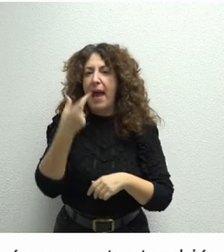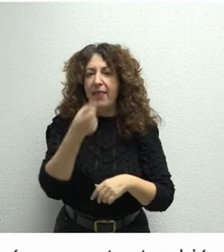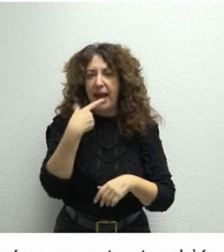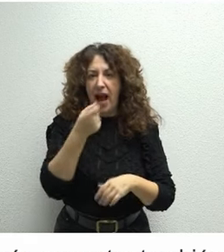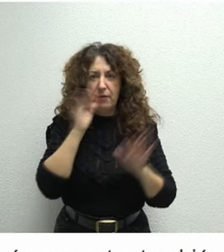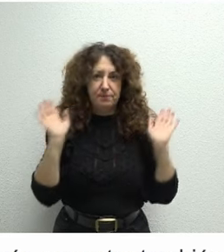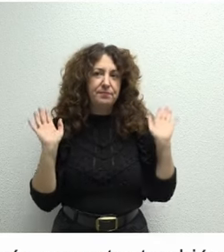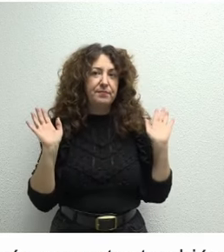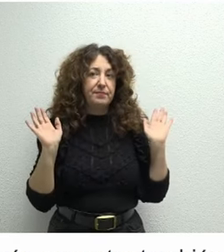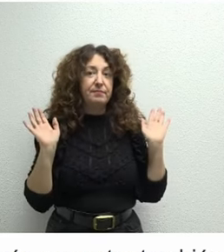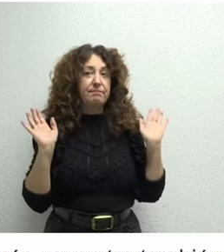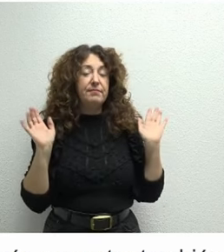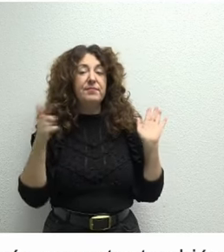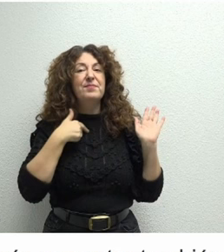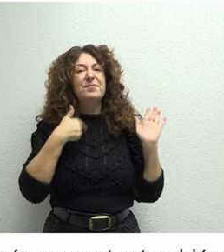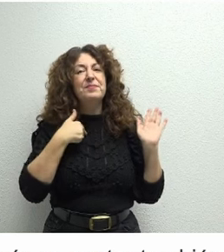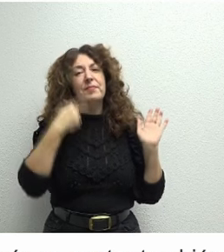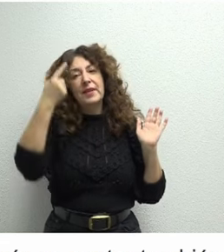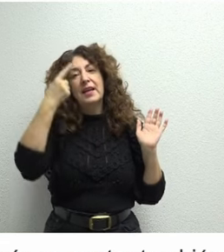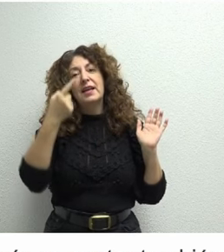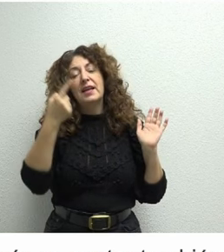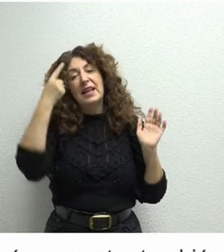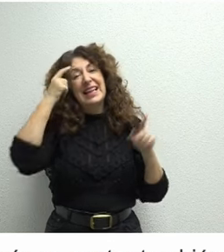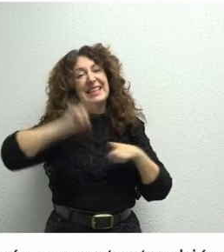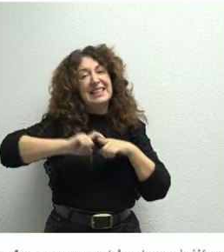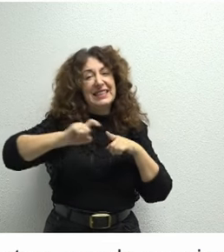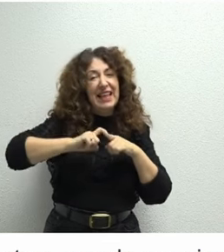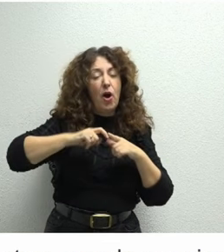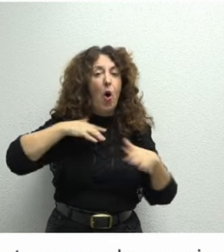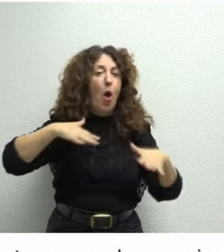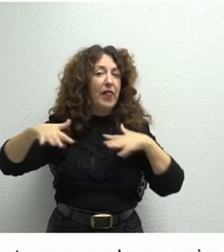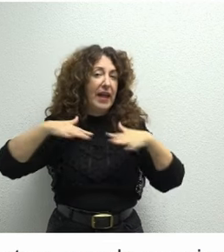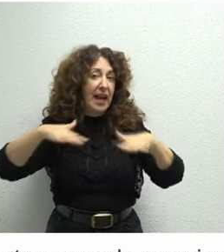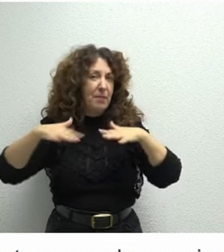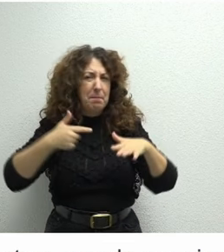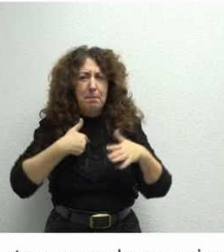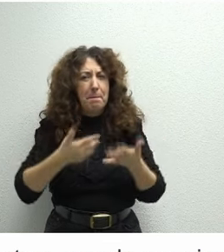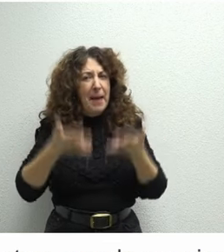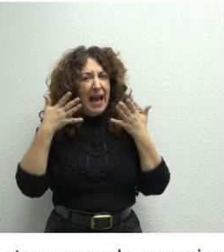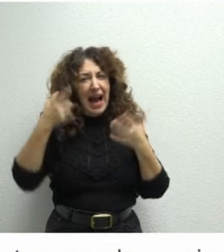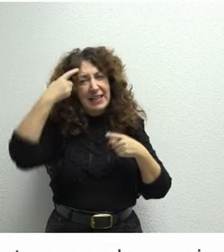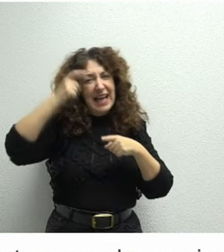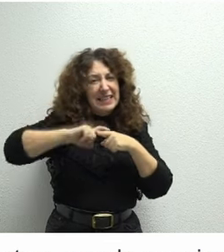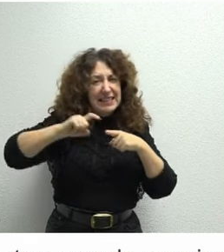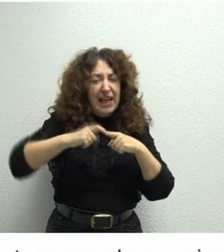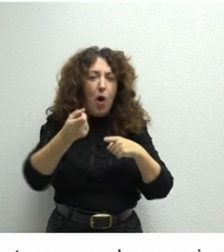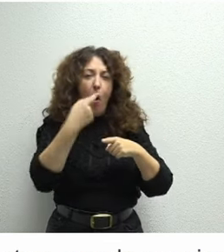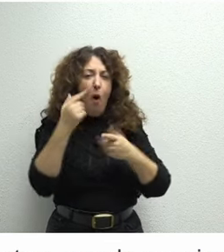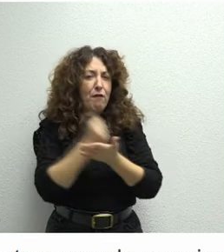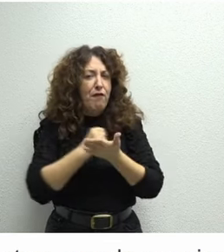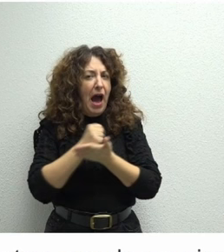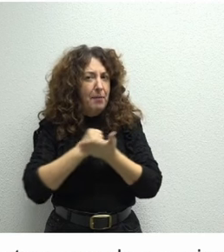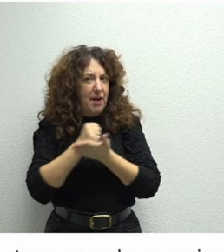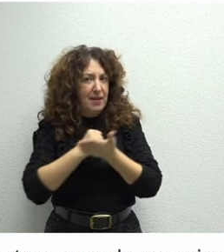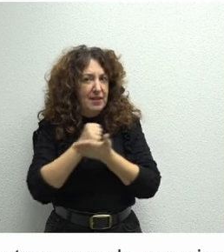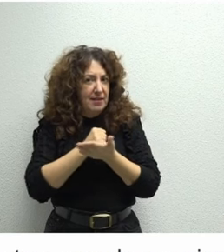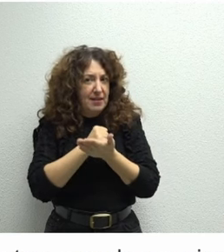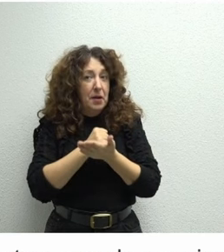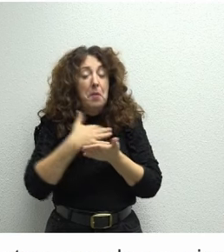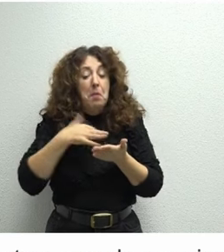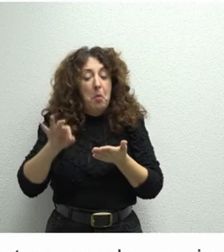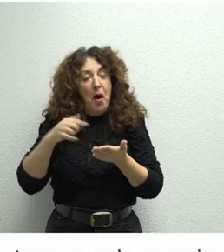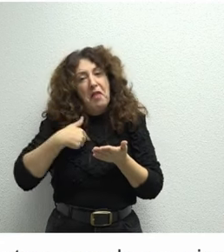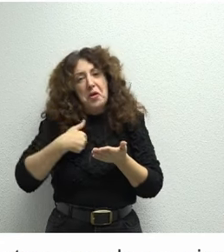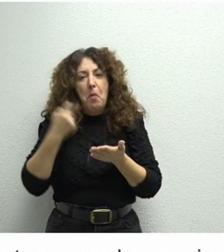se puede decir así la causa psicodinámica y me encanta la la psicofarmacología se puede decir que soy un pusilánime un